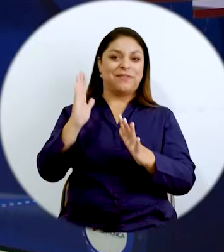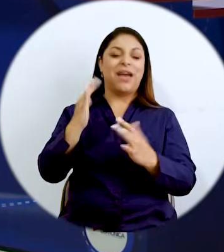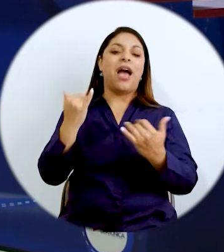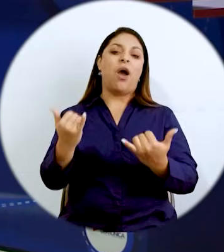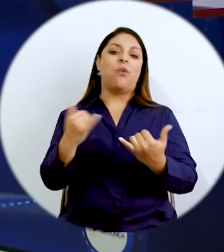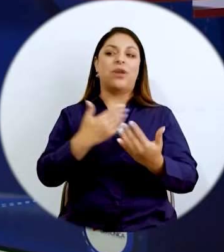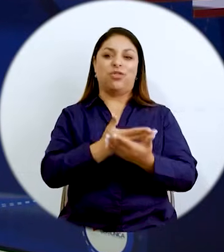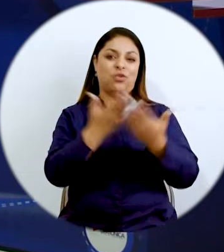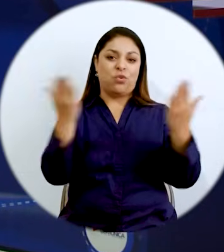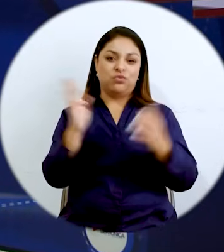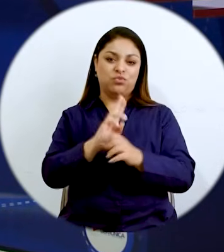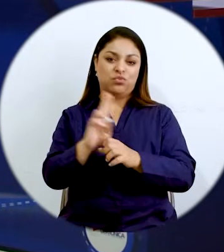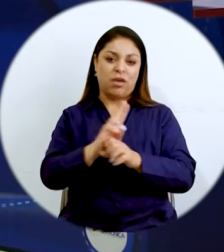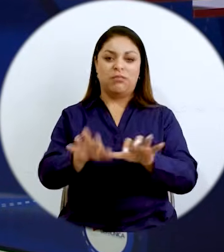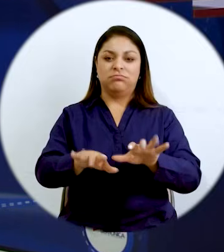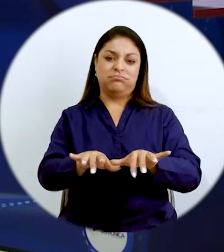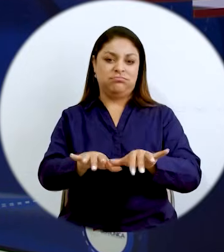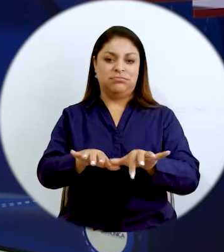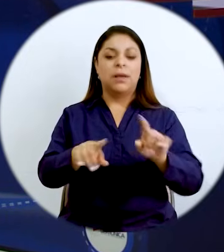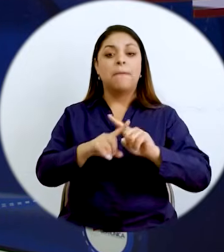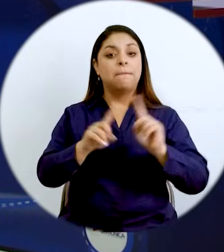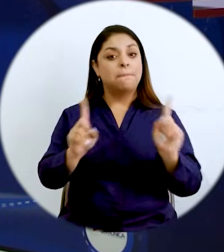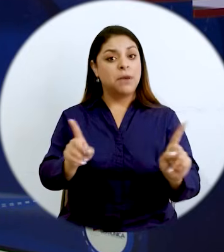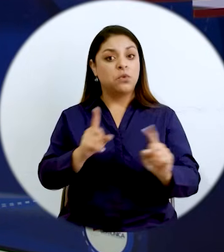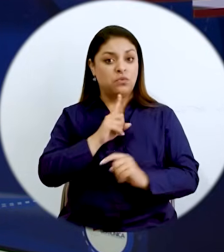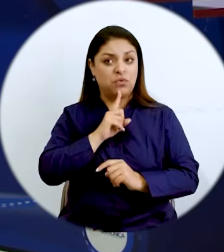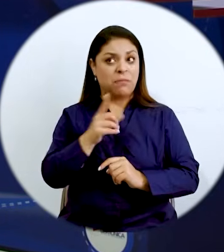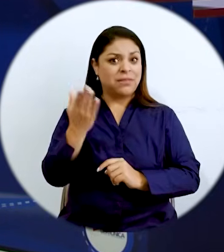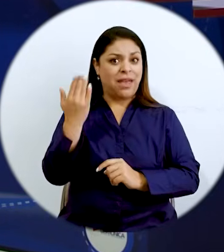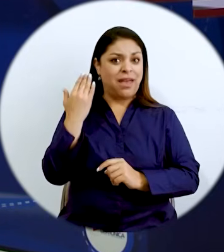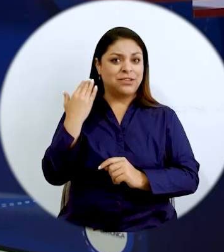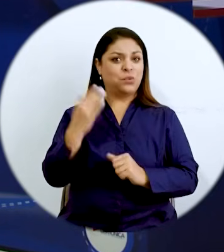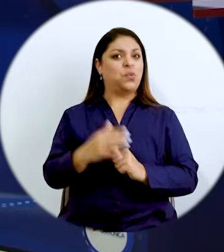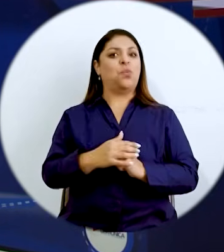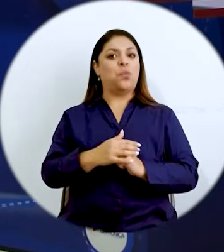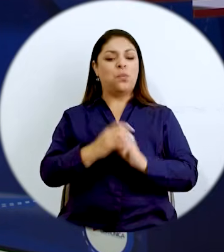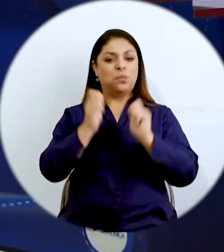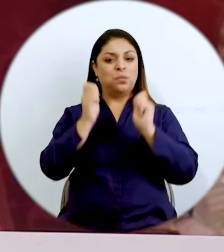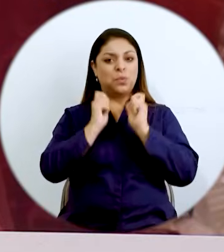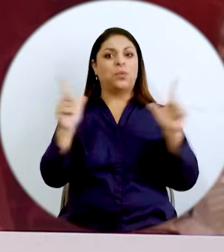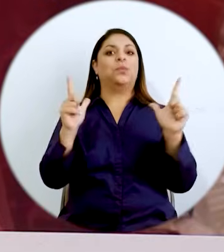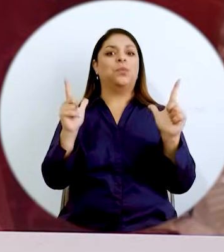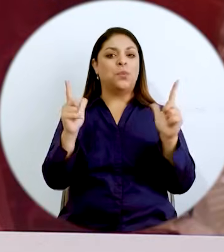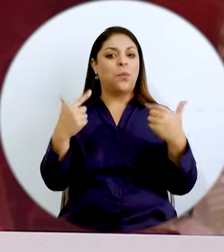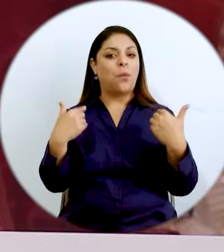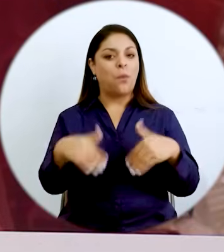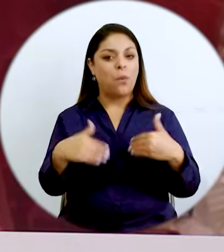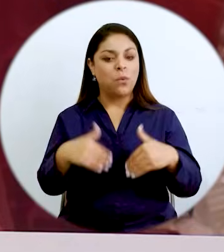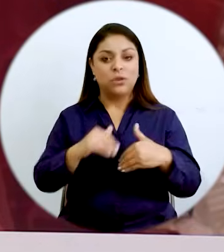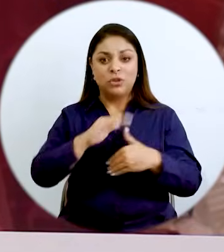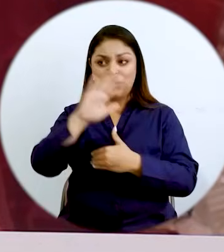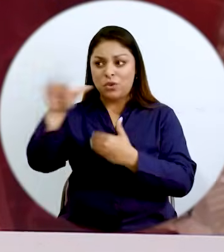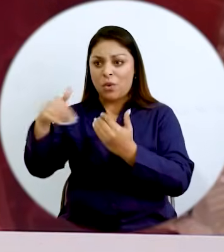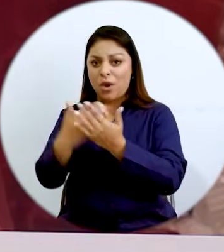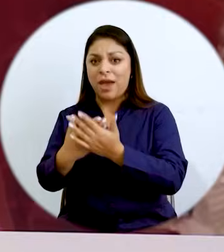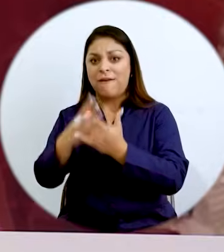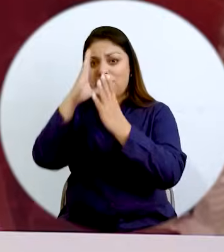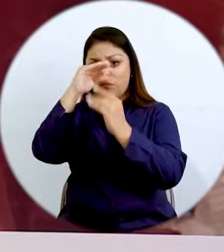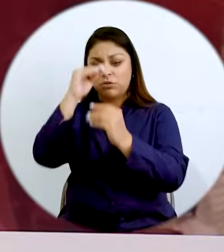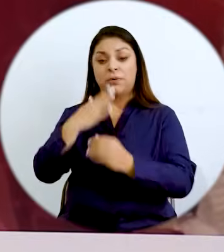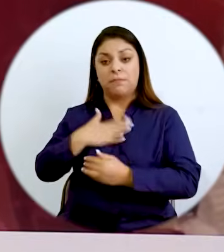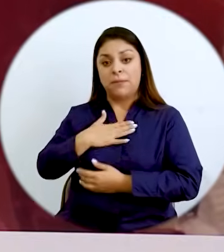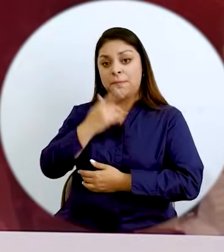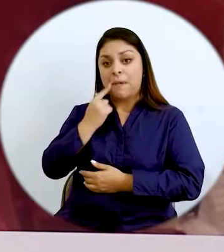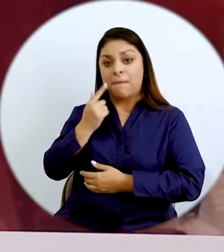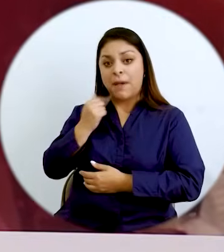más. Hoy día lo usamos todos. Pero fue realmente muy increíble ver de pronto que toda la información que mi